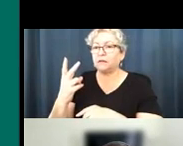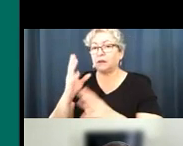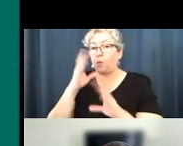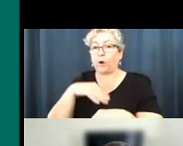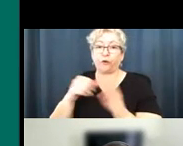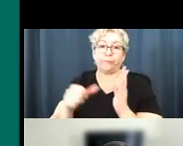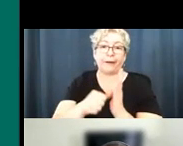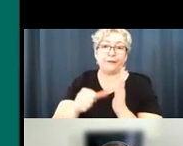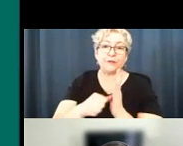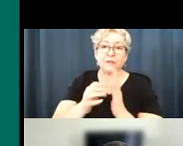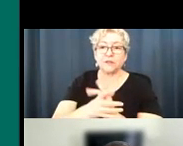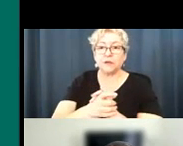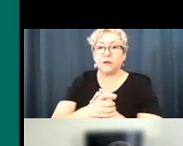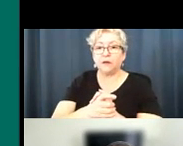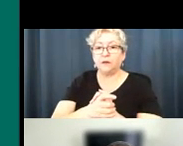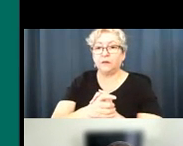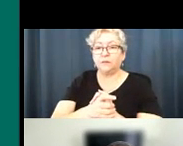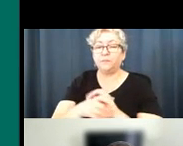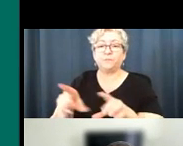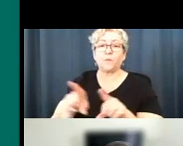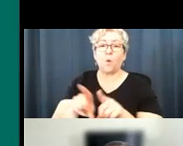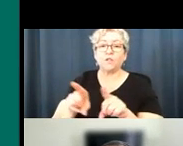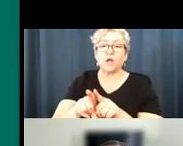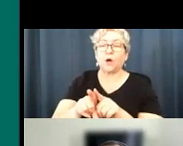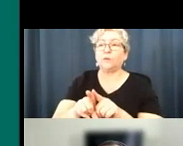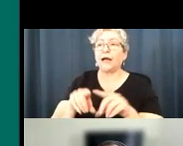comportamientos extraños haciendo eso. También